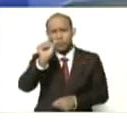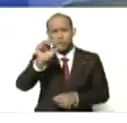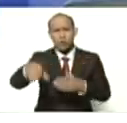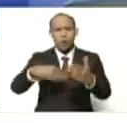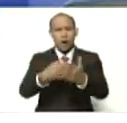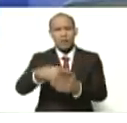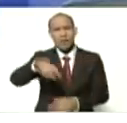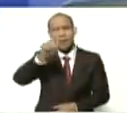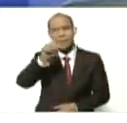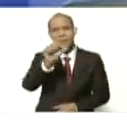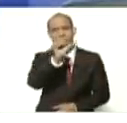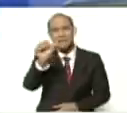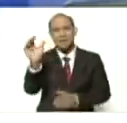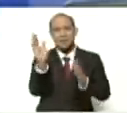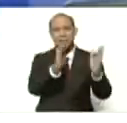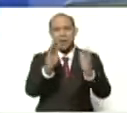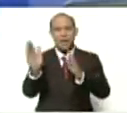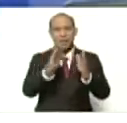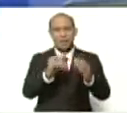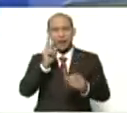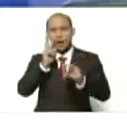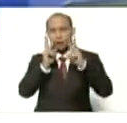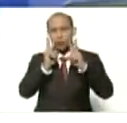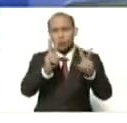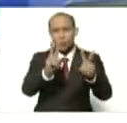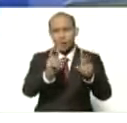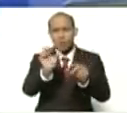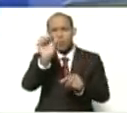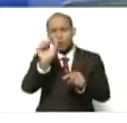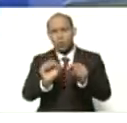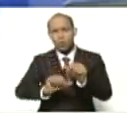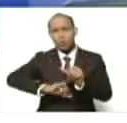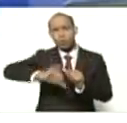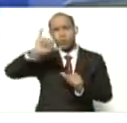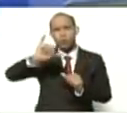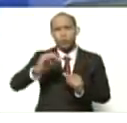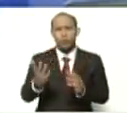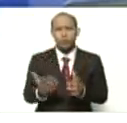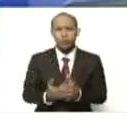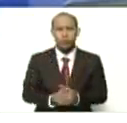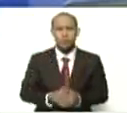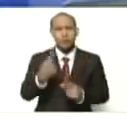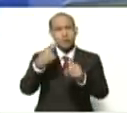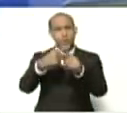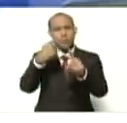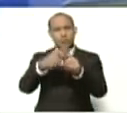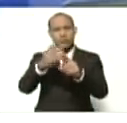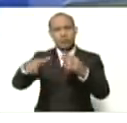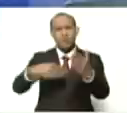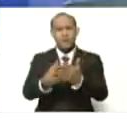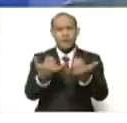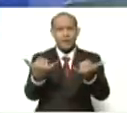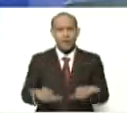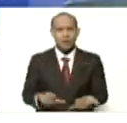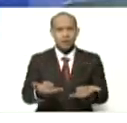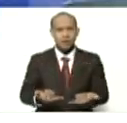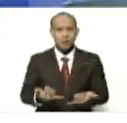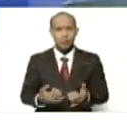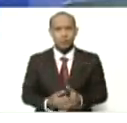primera semana de marzo cuando observamos un pequeño incremento de casos activos que se mantiene hasta la fecha